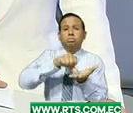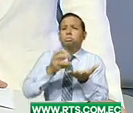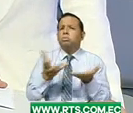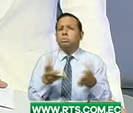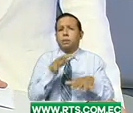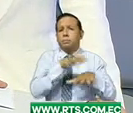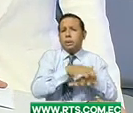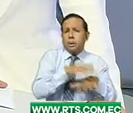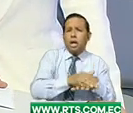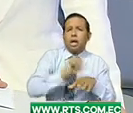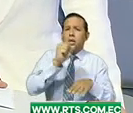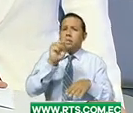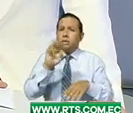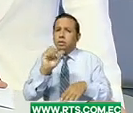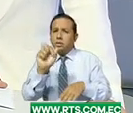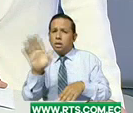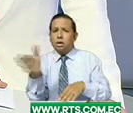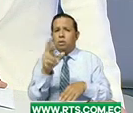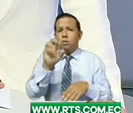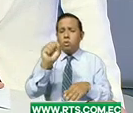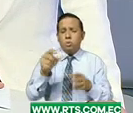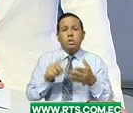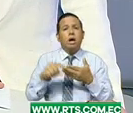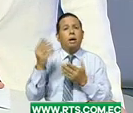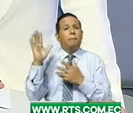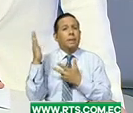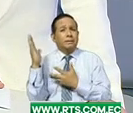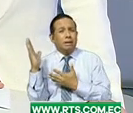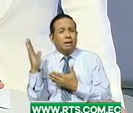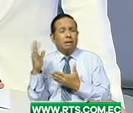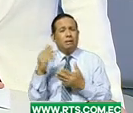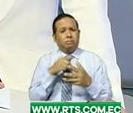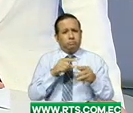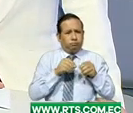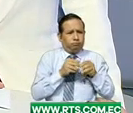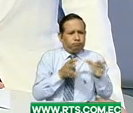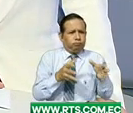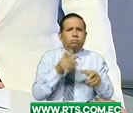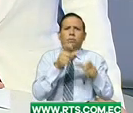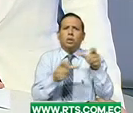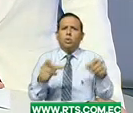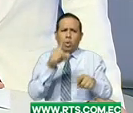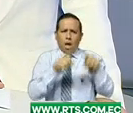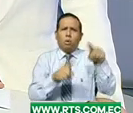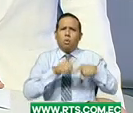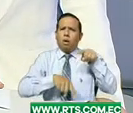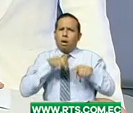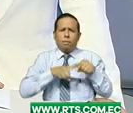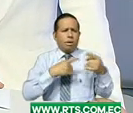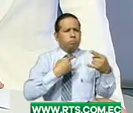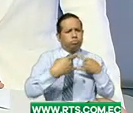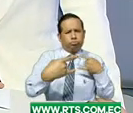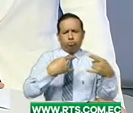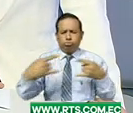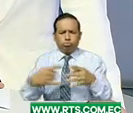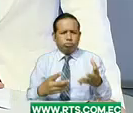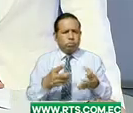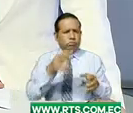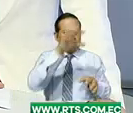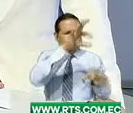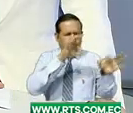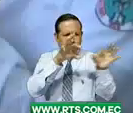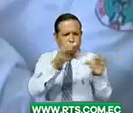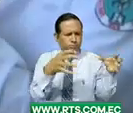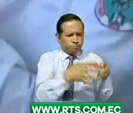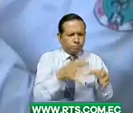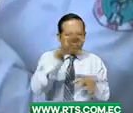Machala, Santa Rosa y Pasaje. El cerco epidemiológico se extiende a quienes estuvieron en contacto con estas personas. Escuchemos.